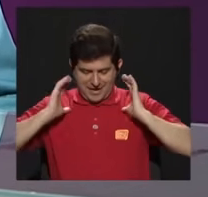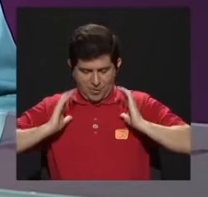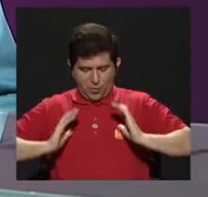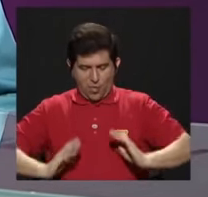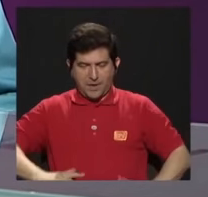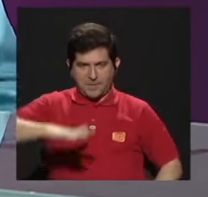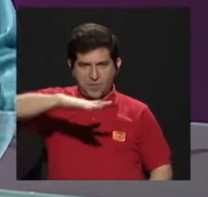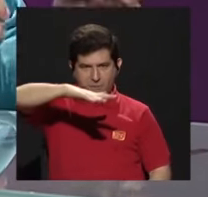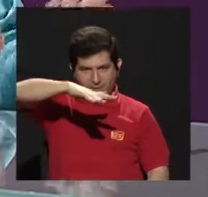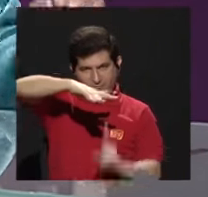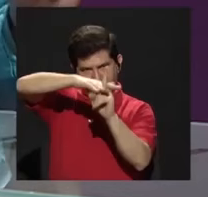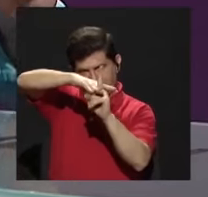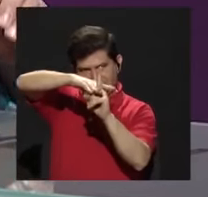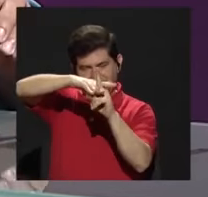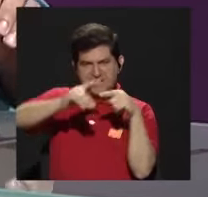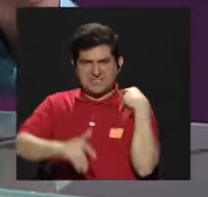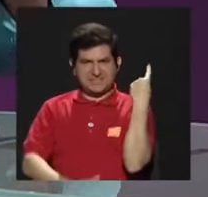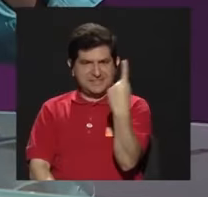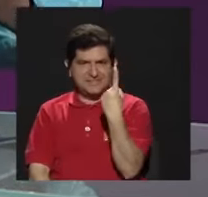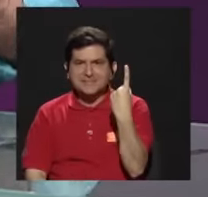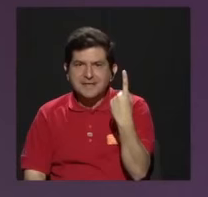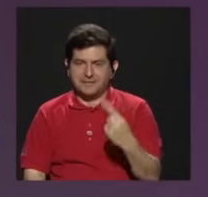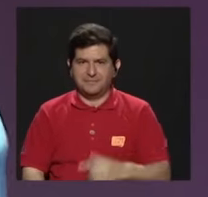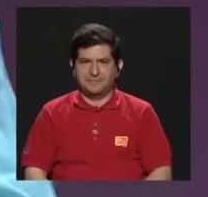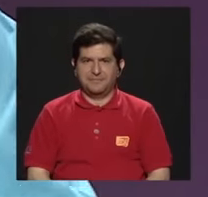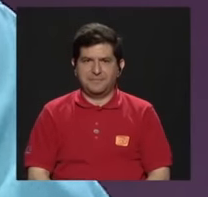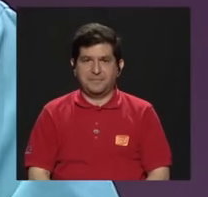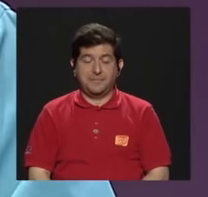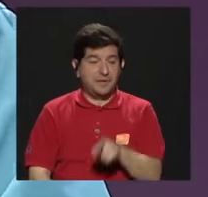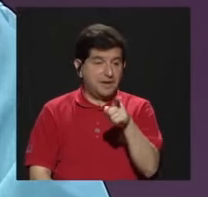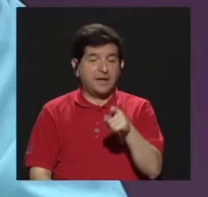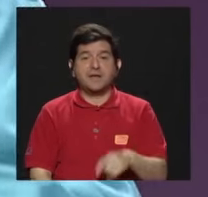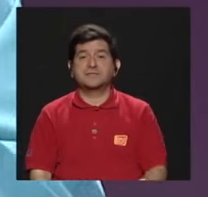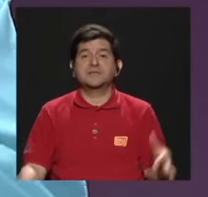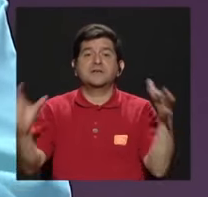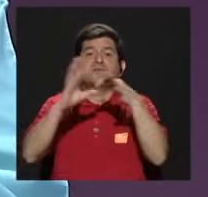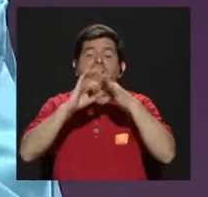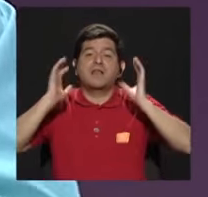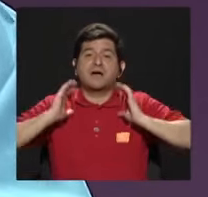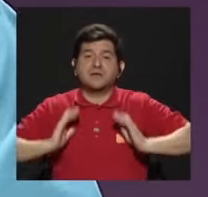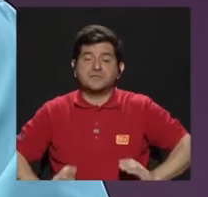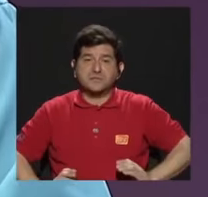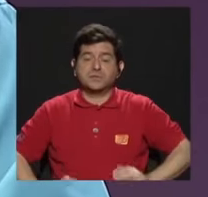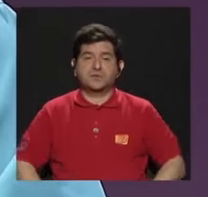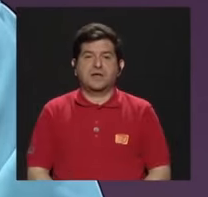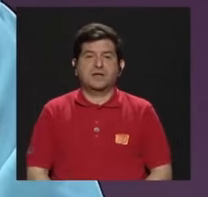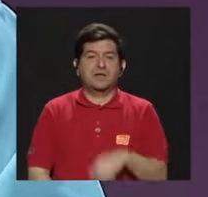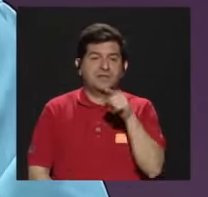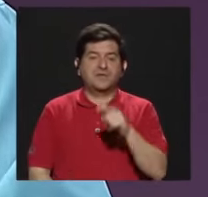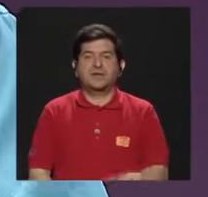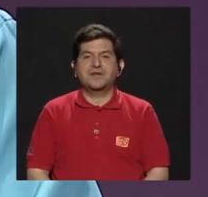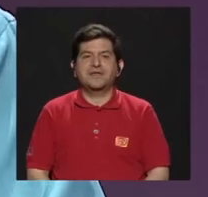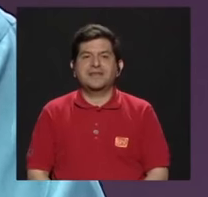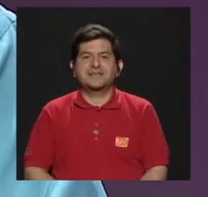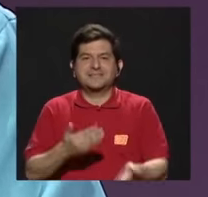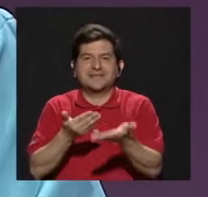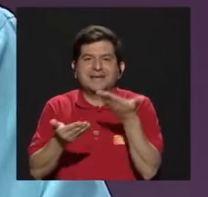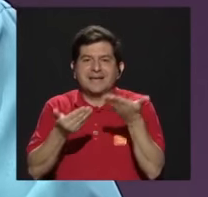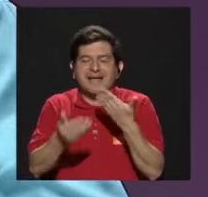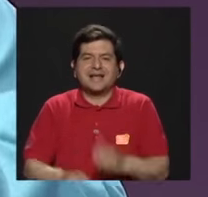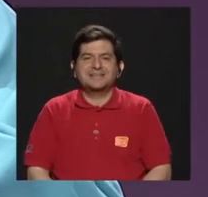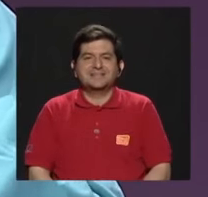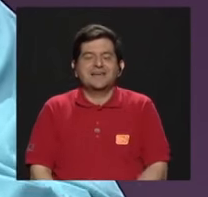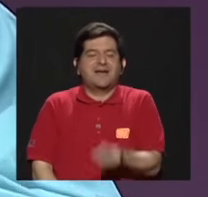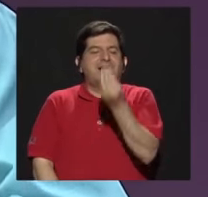presente. Porque siempre hay que ser referencia al cuerpo y que se come el cuerpo. Es algo